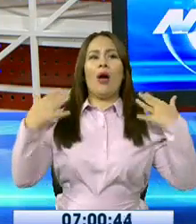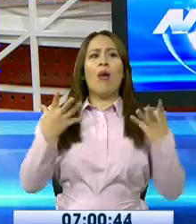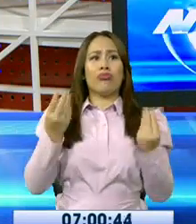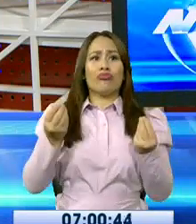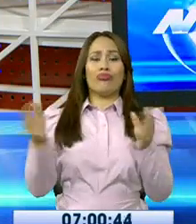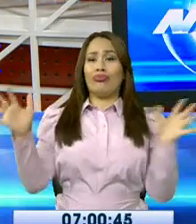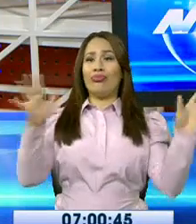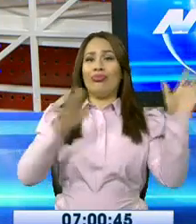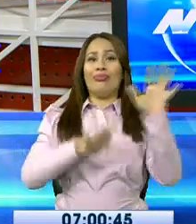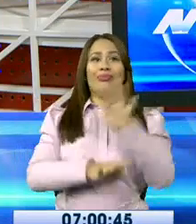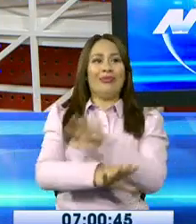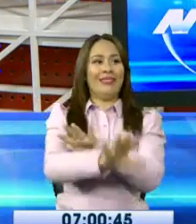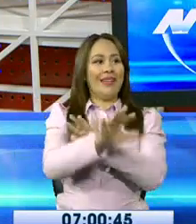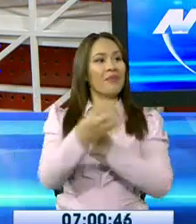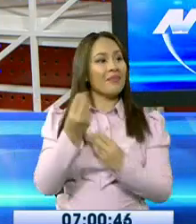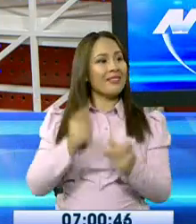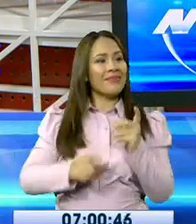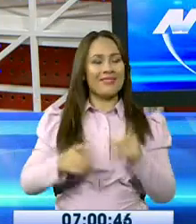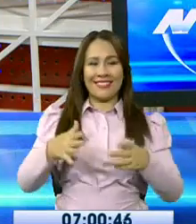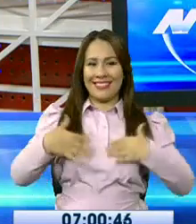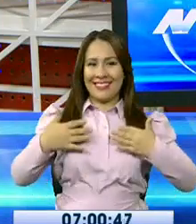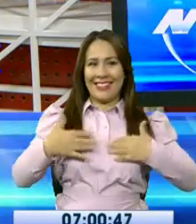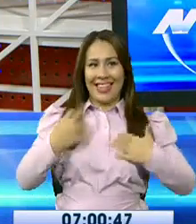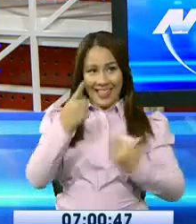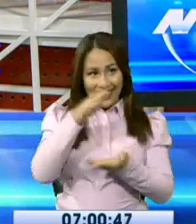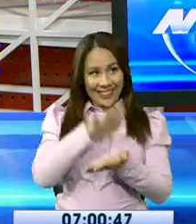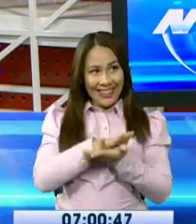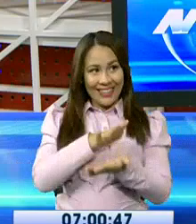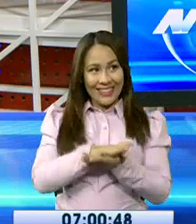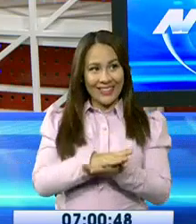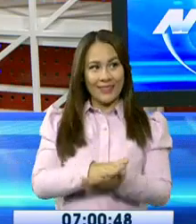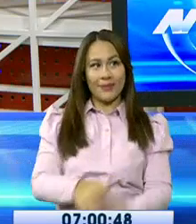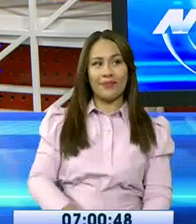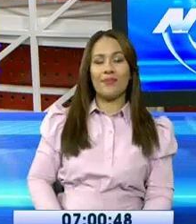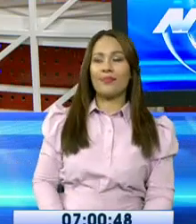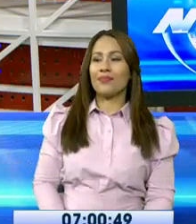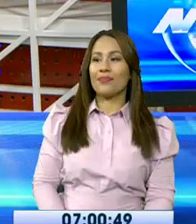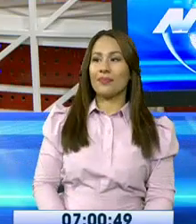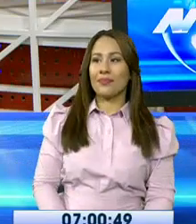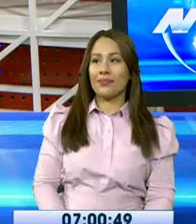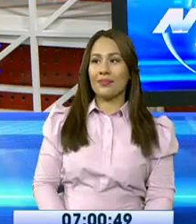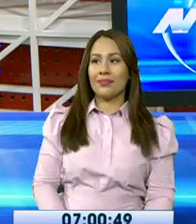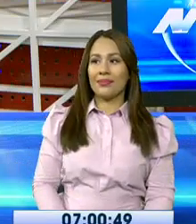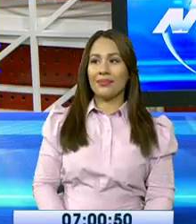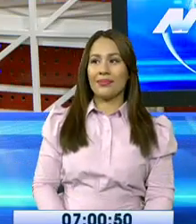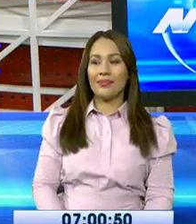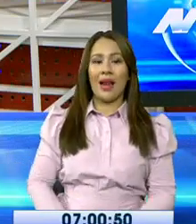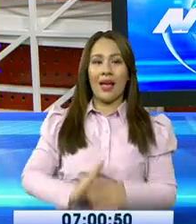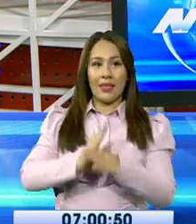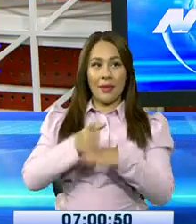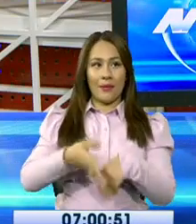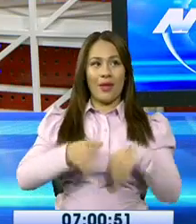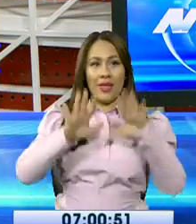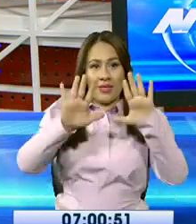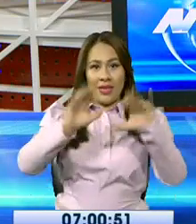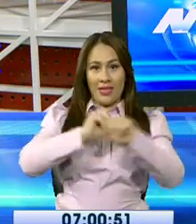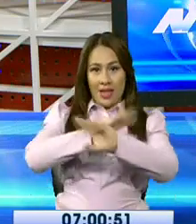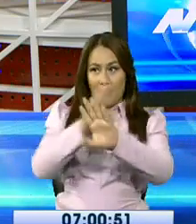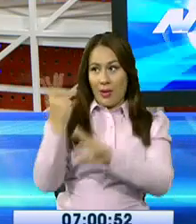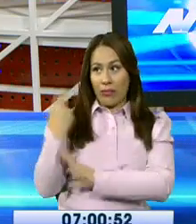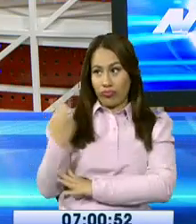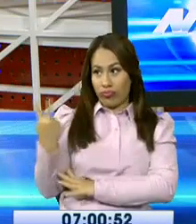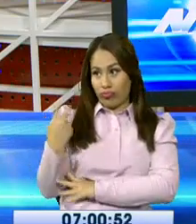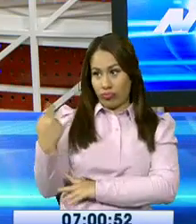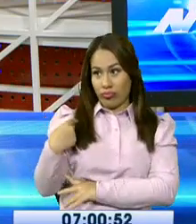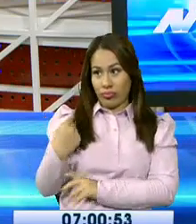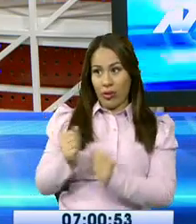en todo caso y la gente muy contenta y alegre. Pero tranquilo. Aunque no como en otros feriados. ¿Ah? Después de las 10 de la mañana, usted me dijo que también nos íbamos los dos